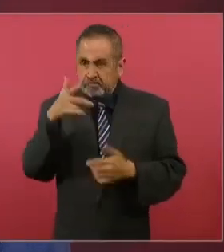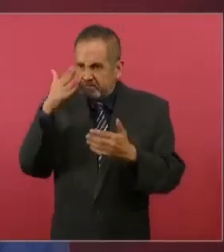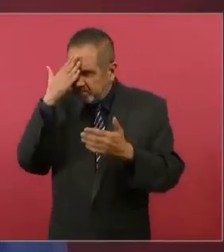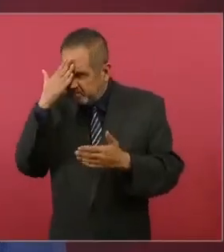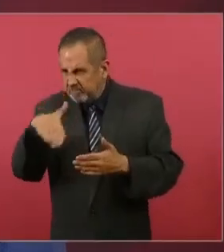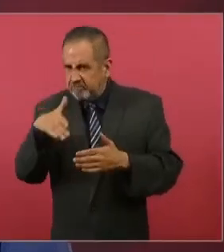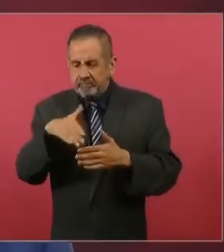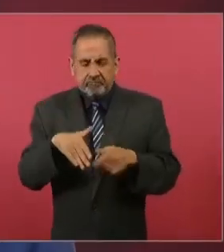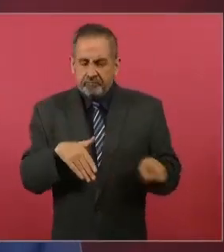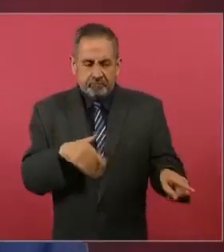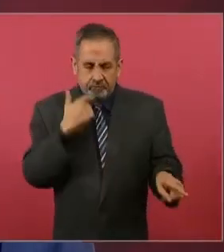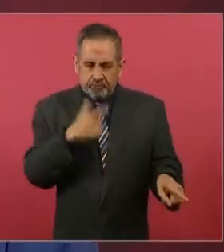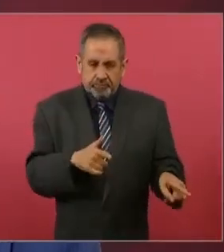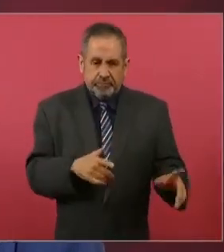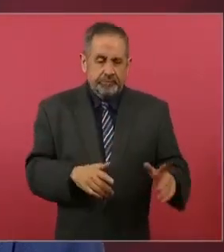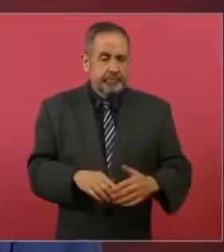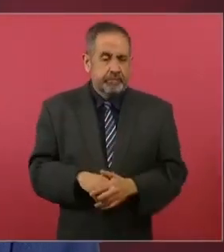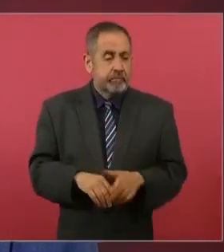Tú lo que quieres es